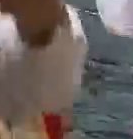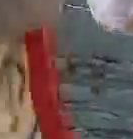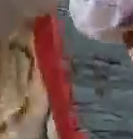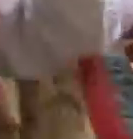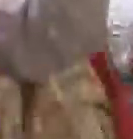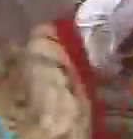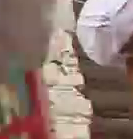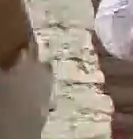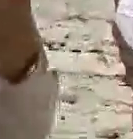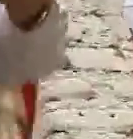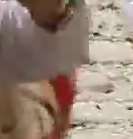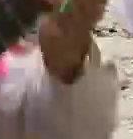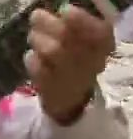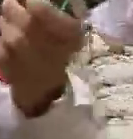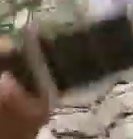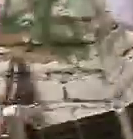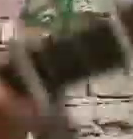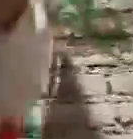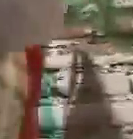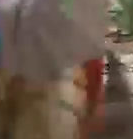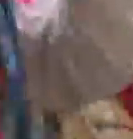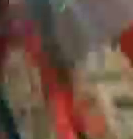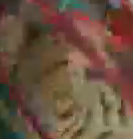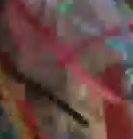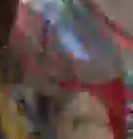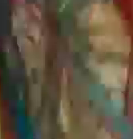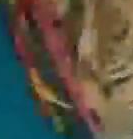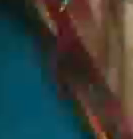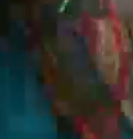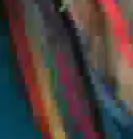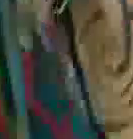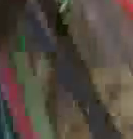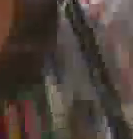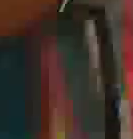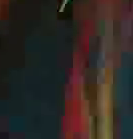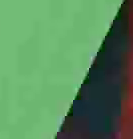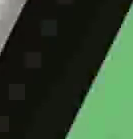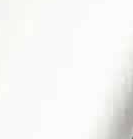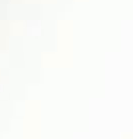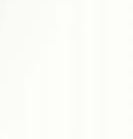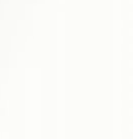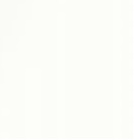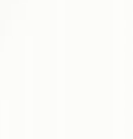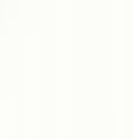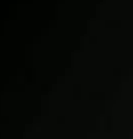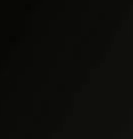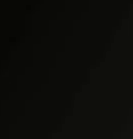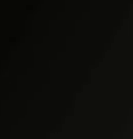pueblos. Ecuador Multicolor. De lunes a viernes, 14 horas 30.